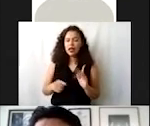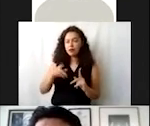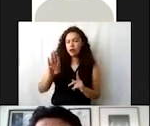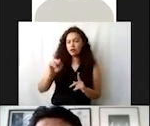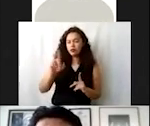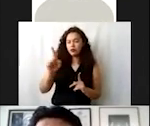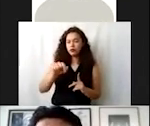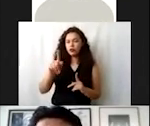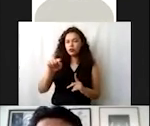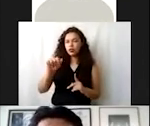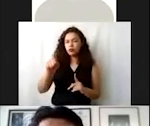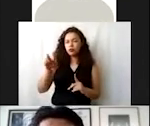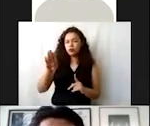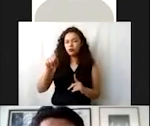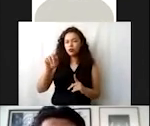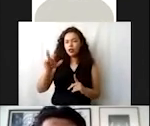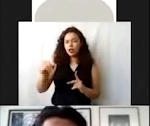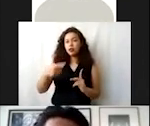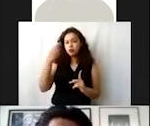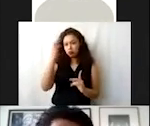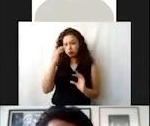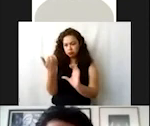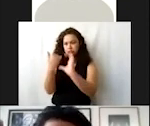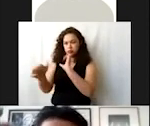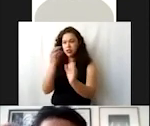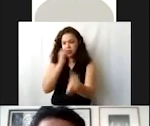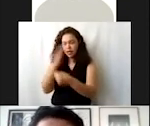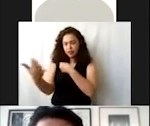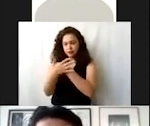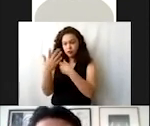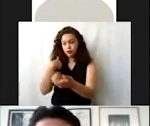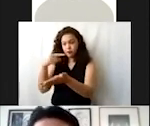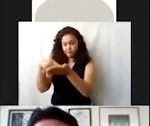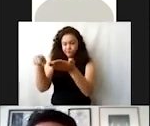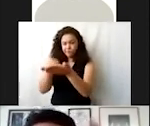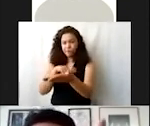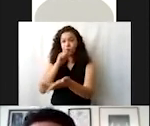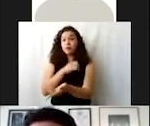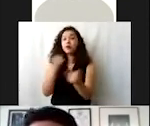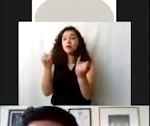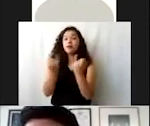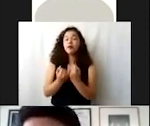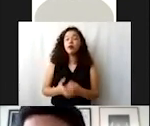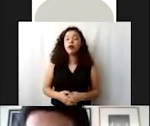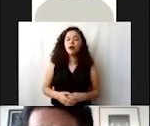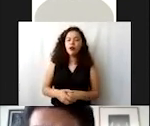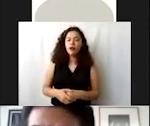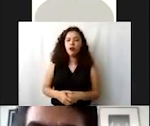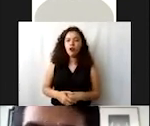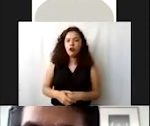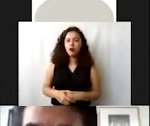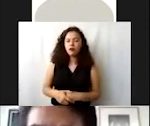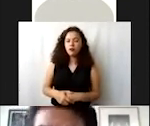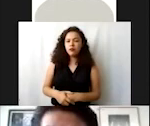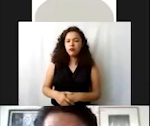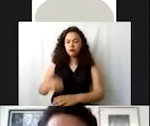tributario, ¿sí? Bueno, también te puede mandar, y son de los mensajes que cuando